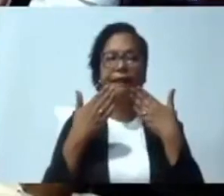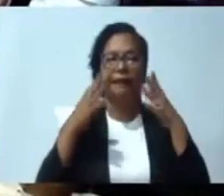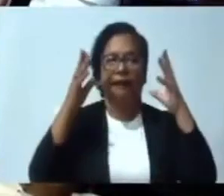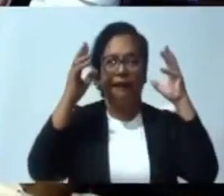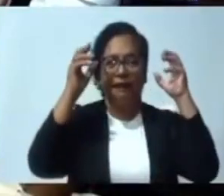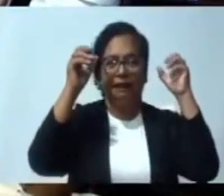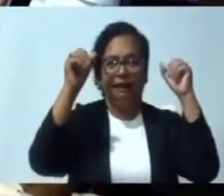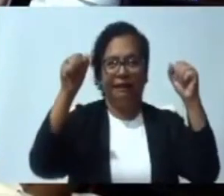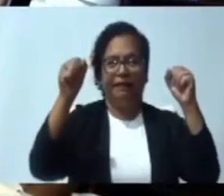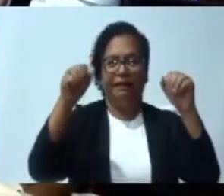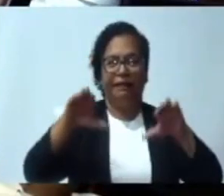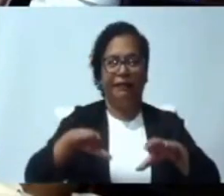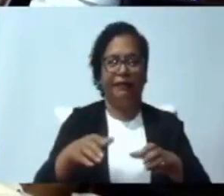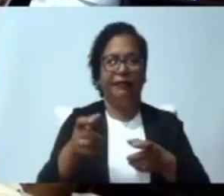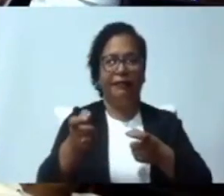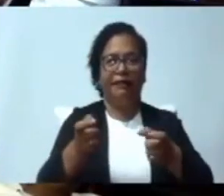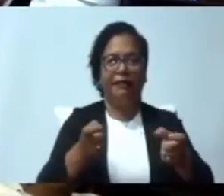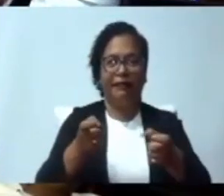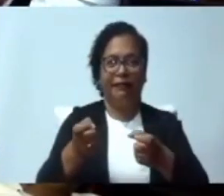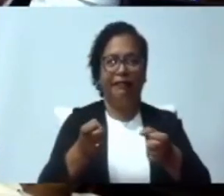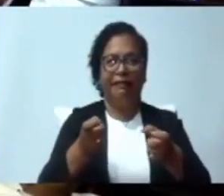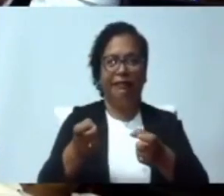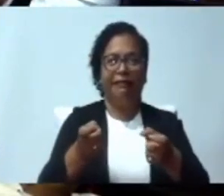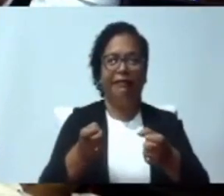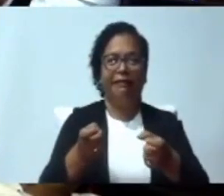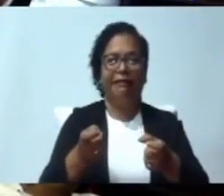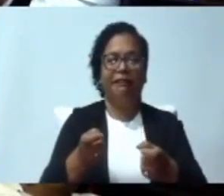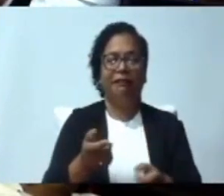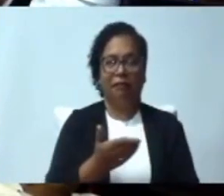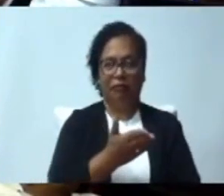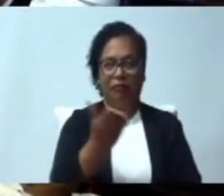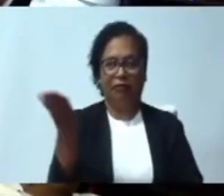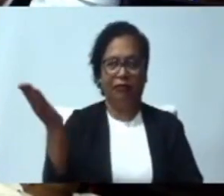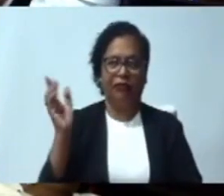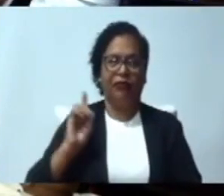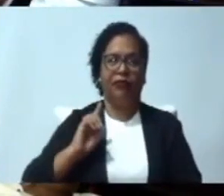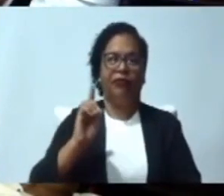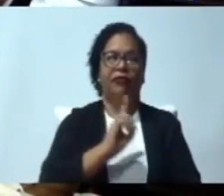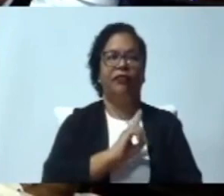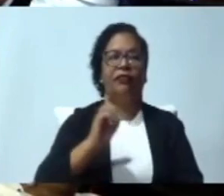mesa directiva, colegas diputados.